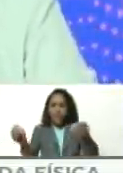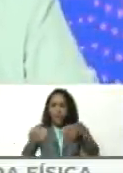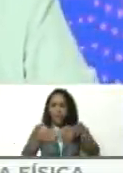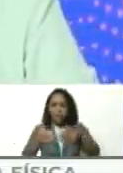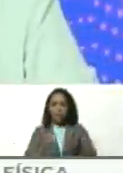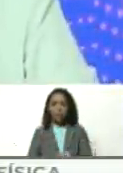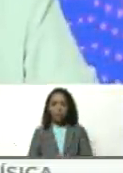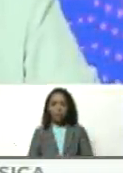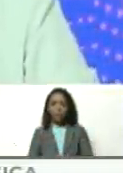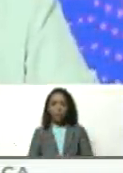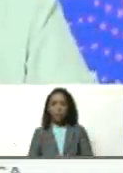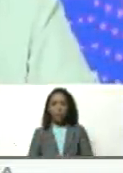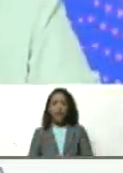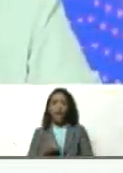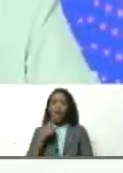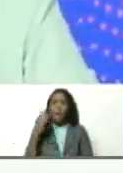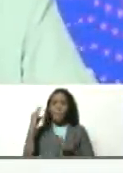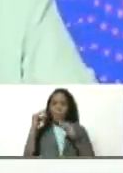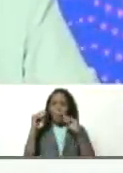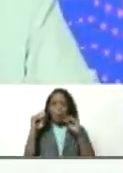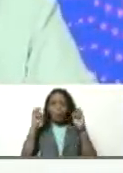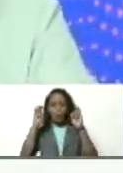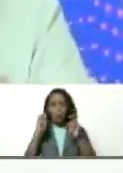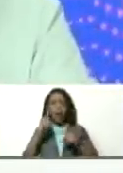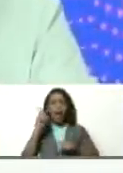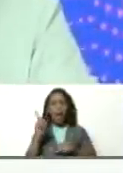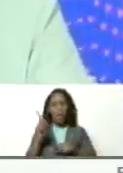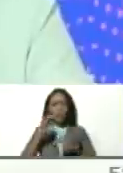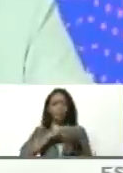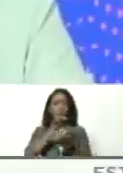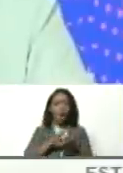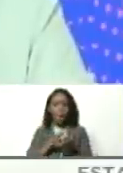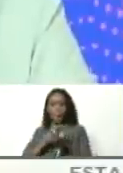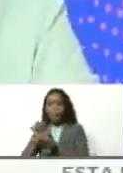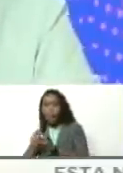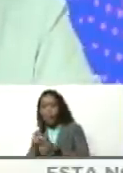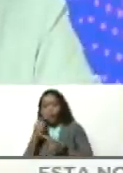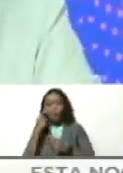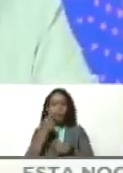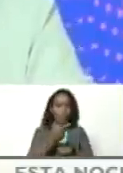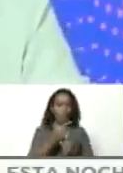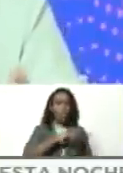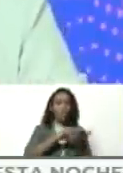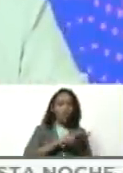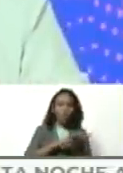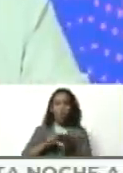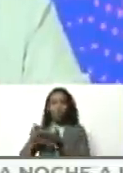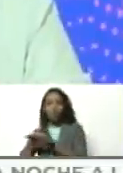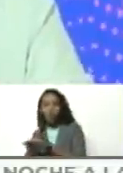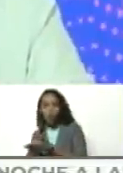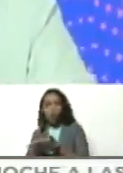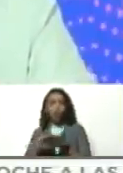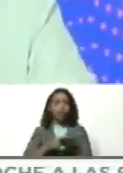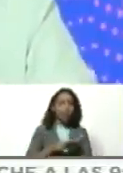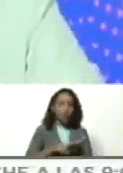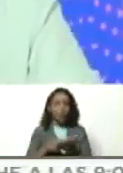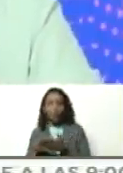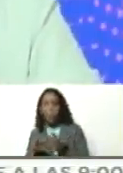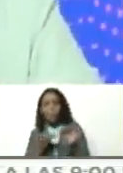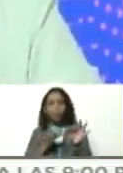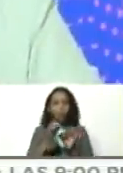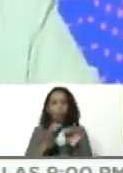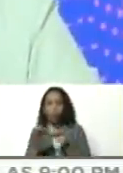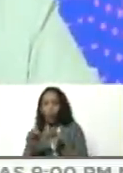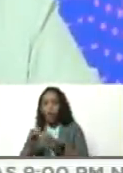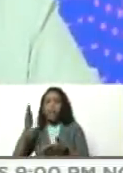Y nos dijo muchas cosas. Muchachos, este problema sí, este problema asado, pueden resolver esto así, pueden resolver esto asado.